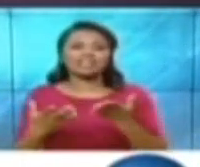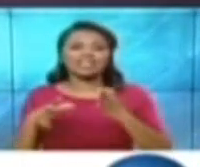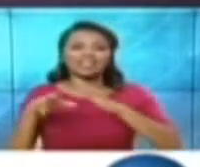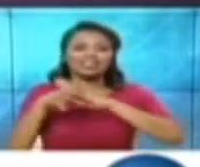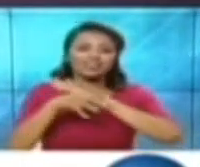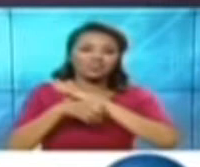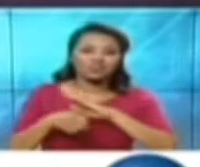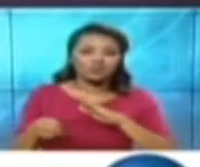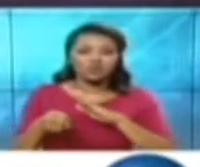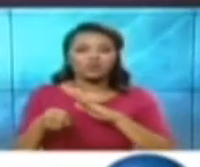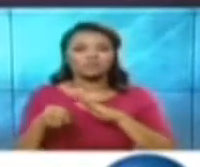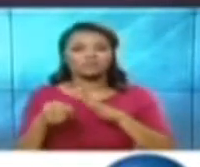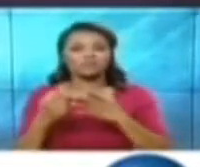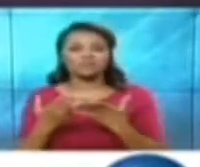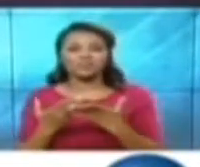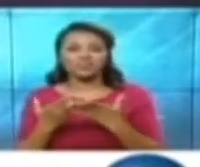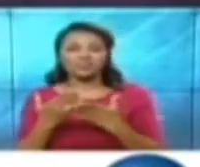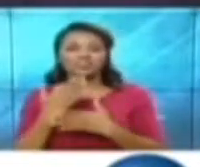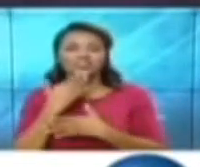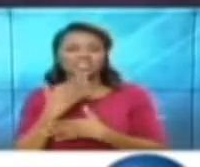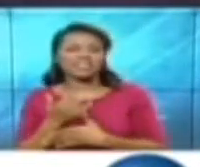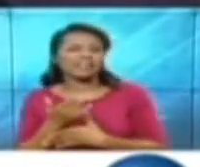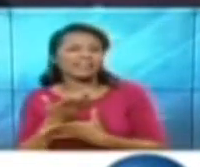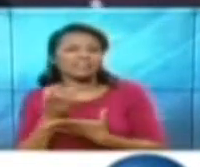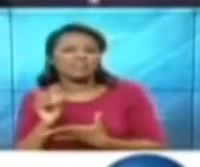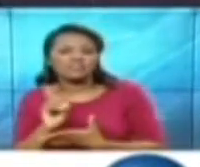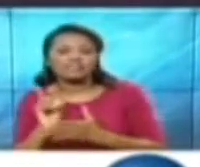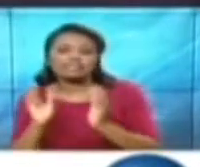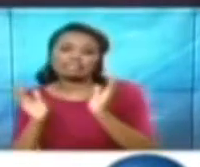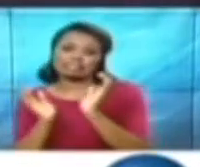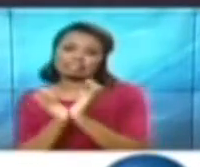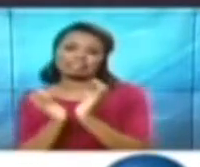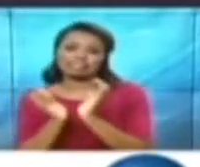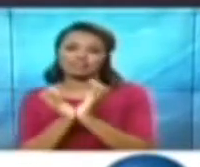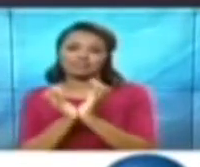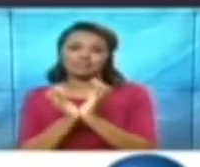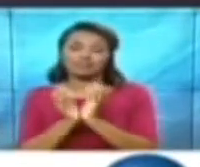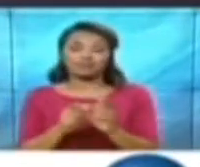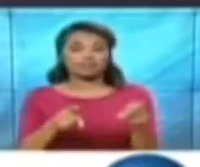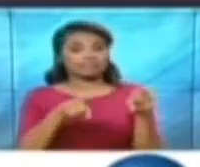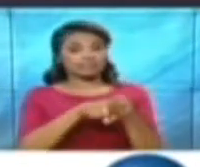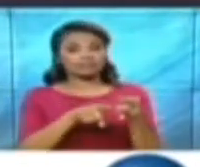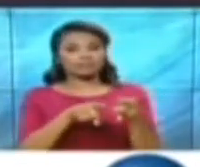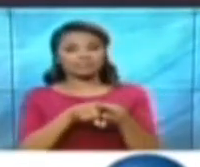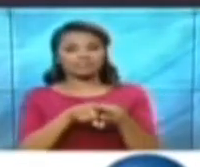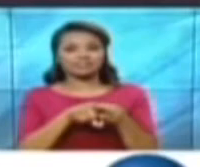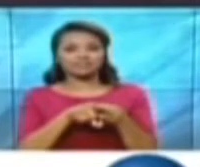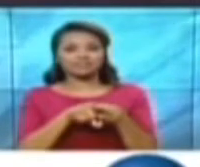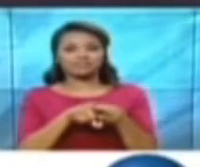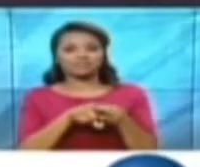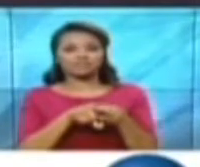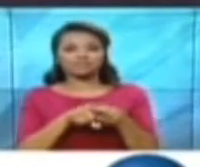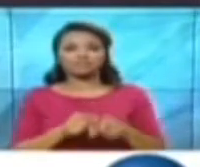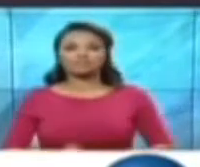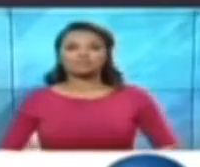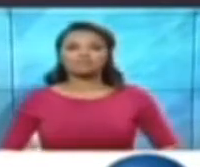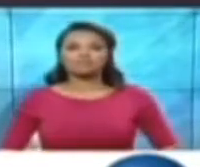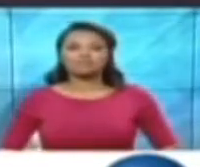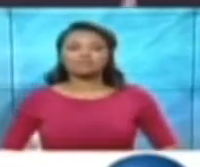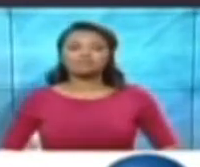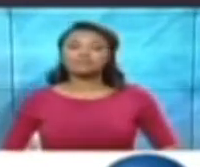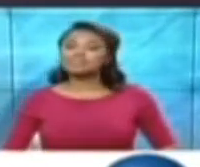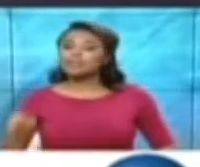que existen en los recursos de la caja del seguro social también de los